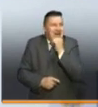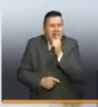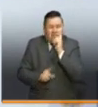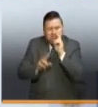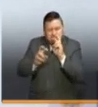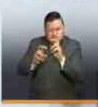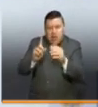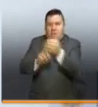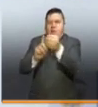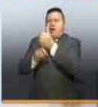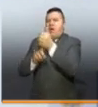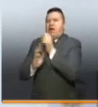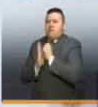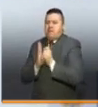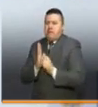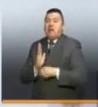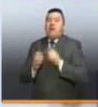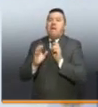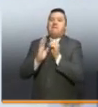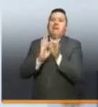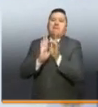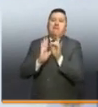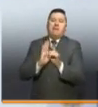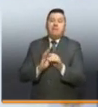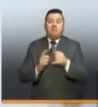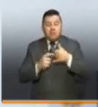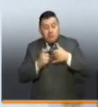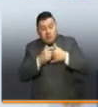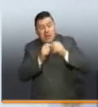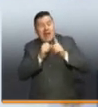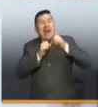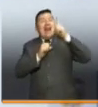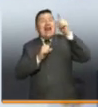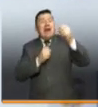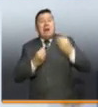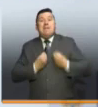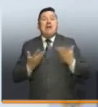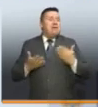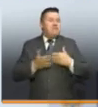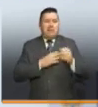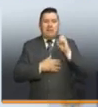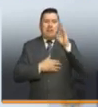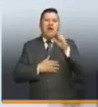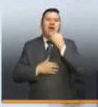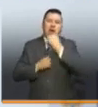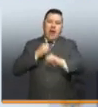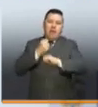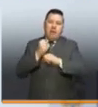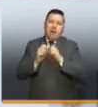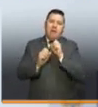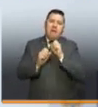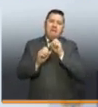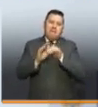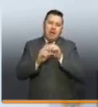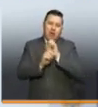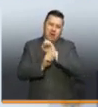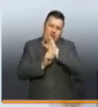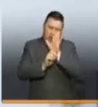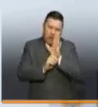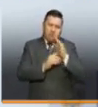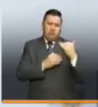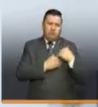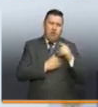haremos un esfuerzo por supuesto por llegar a las zonas más apartadas del país con el apoyo del banco agrario con otros operadores otros